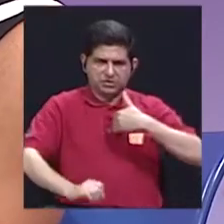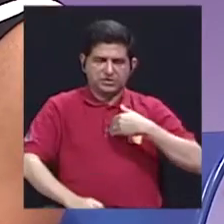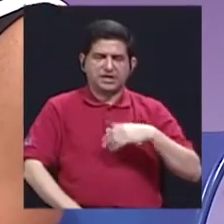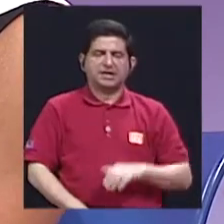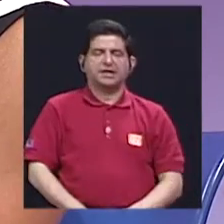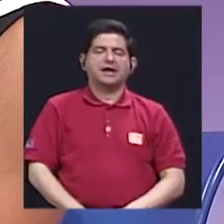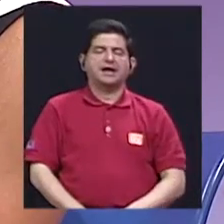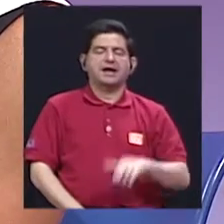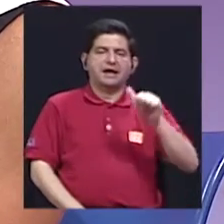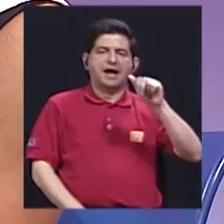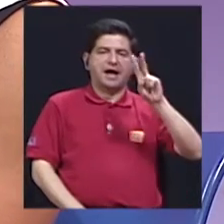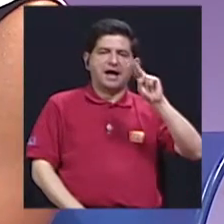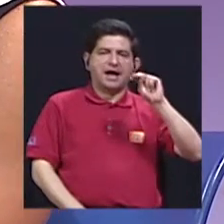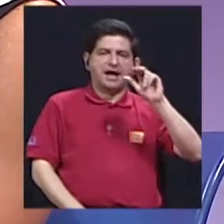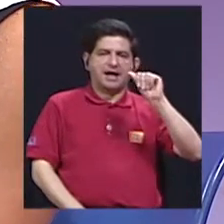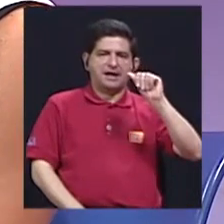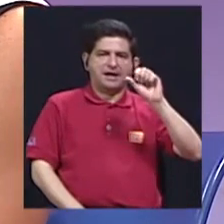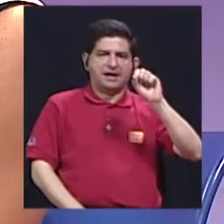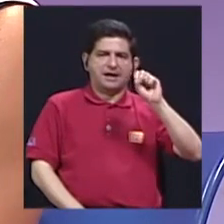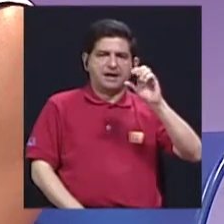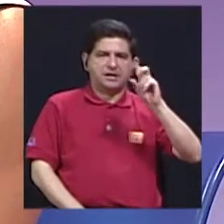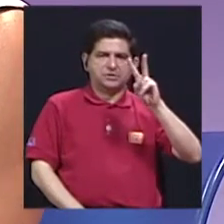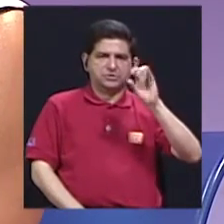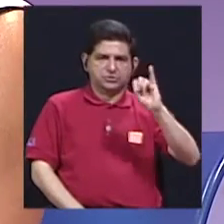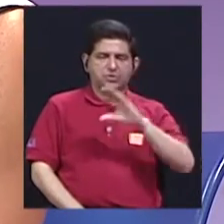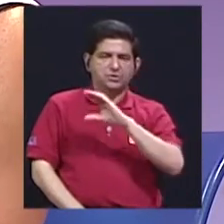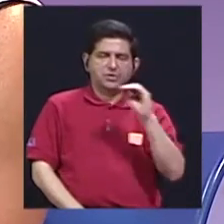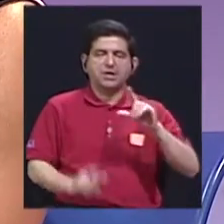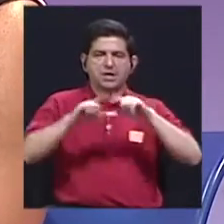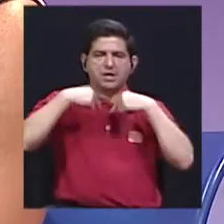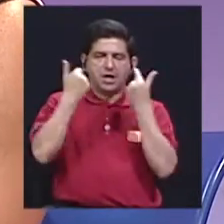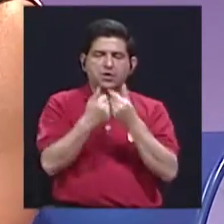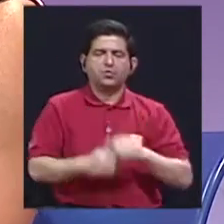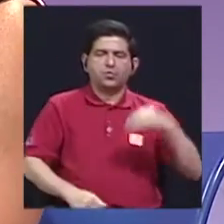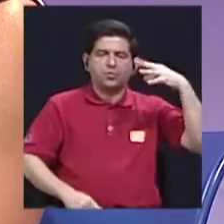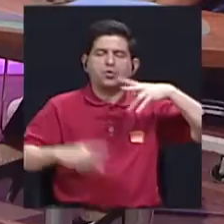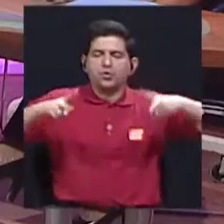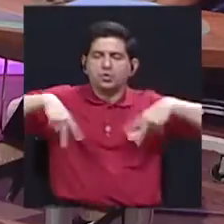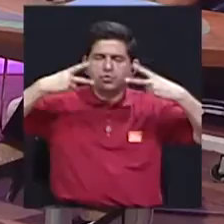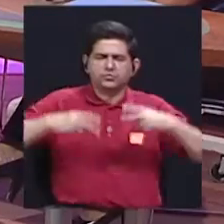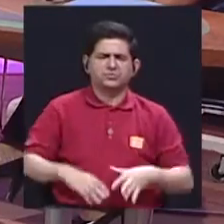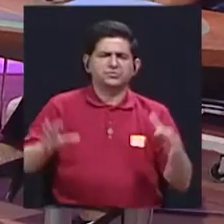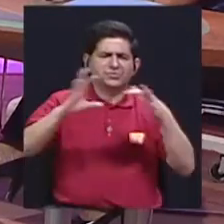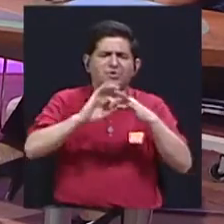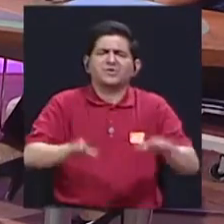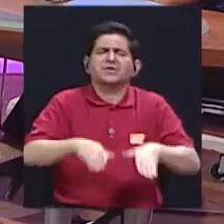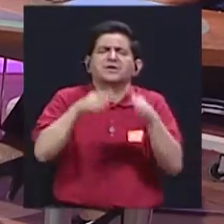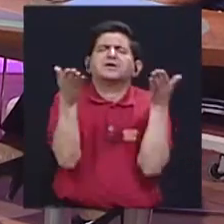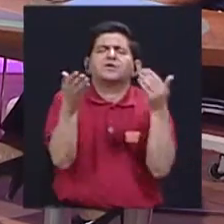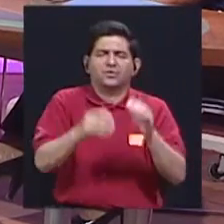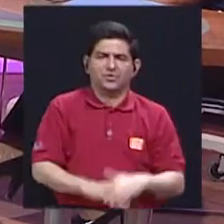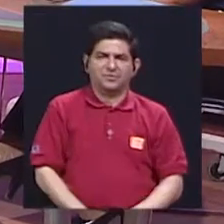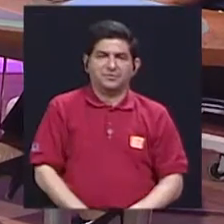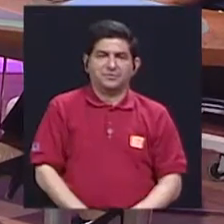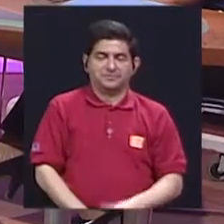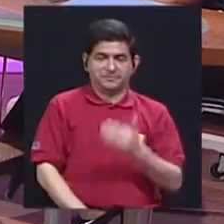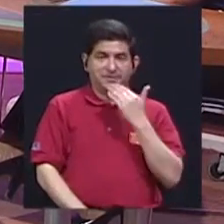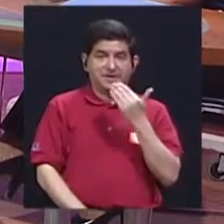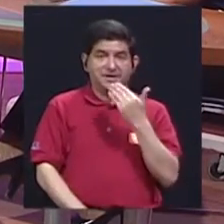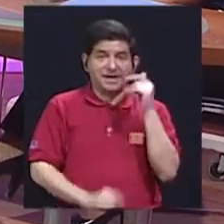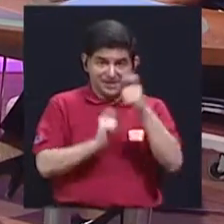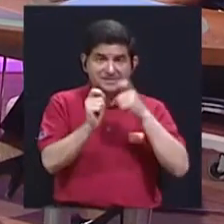na savi con el grupo luz de vida como ha sido esta coordinación si éste gracias a